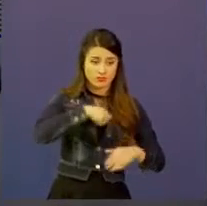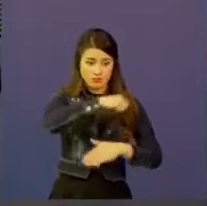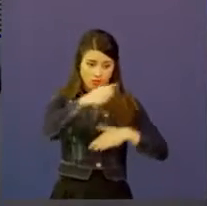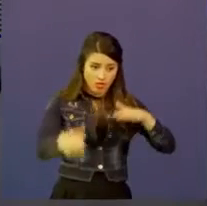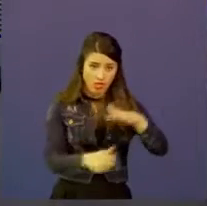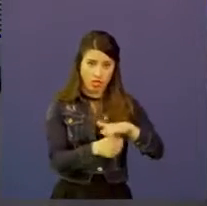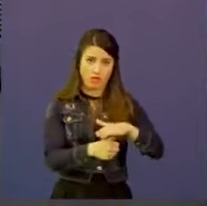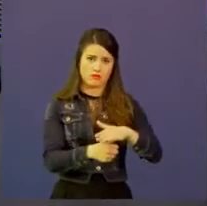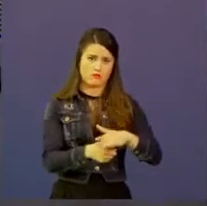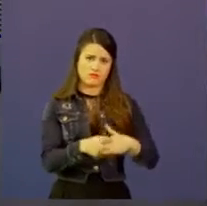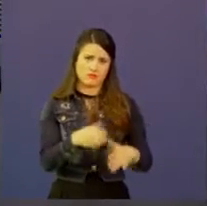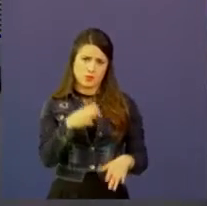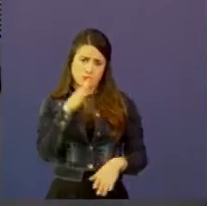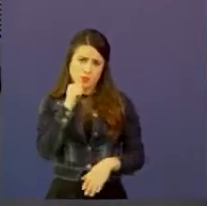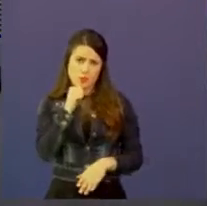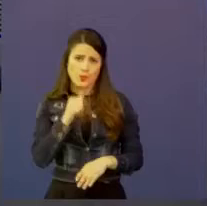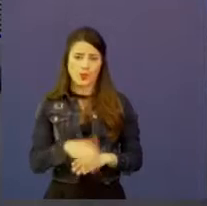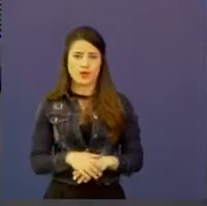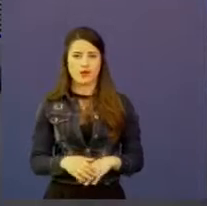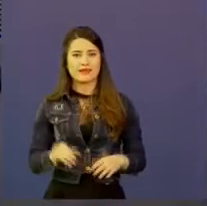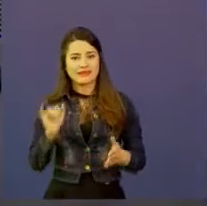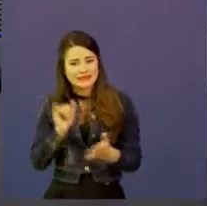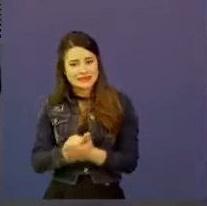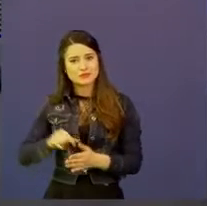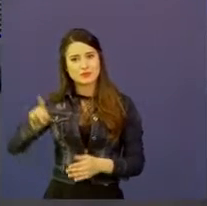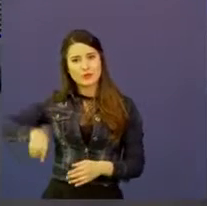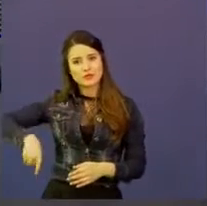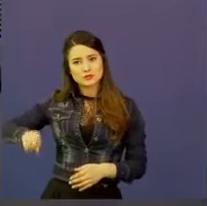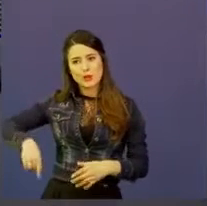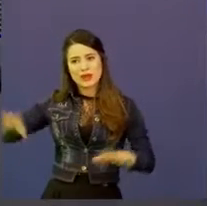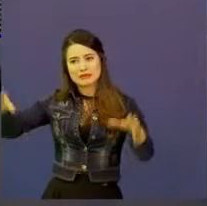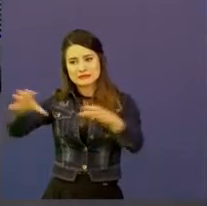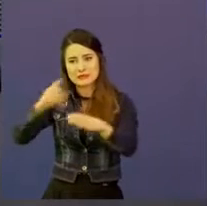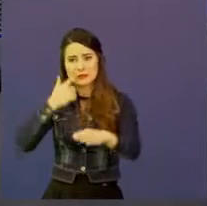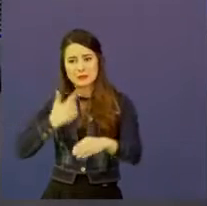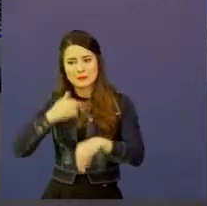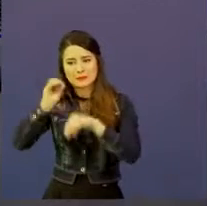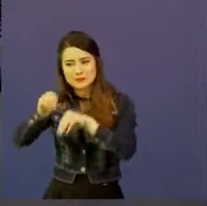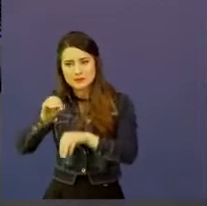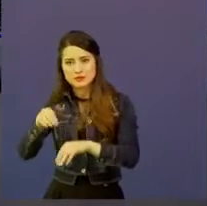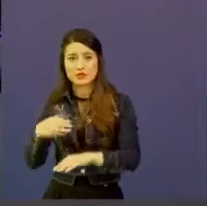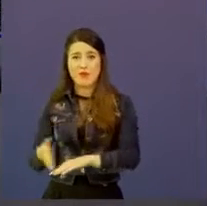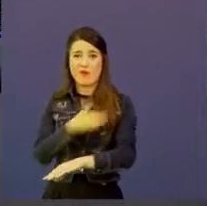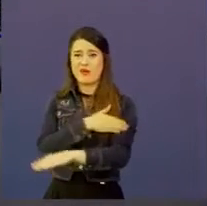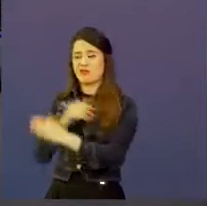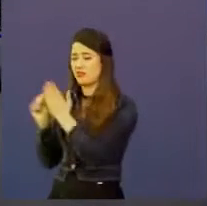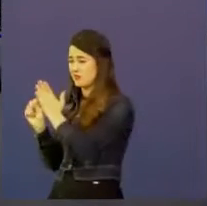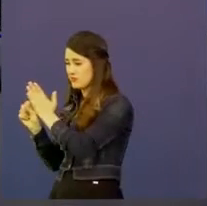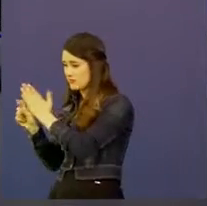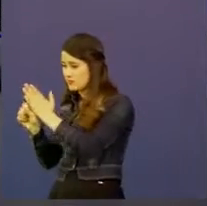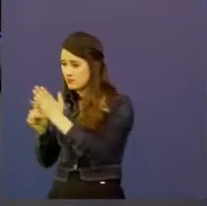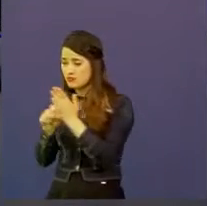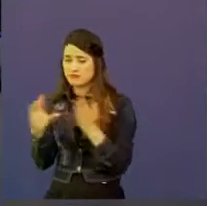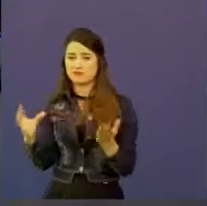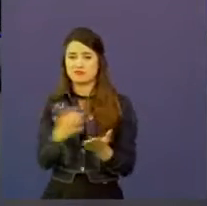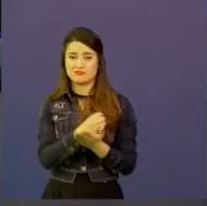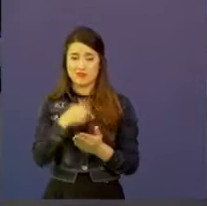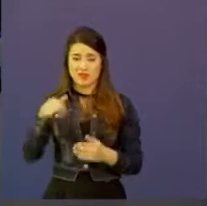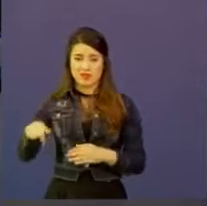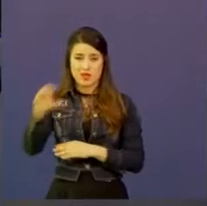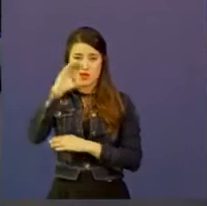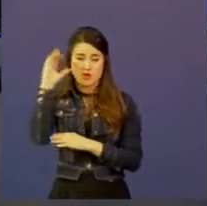realmente lleva la tecnología a los padres de familia, porque es que hay una estadística muy triste y es que menos del 30% de los padres de familia aquí en